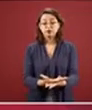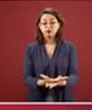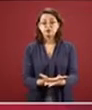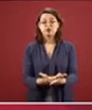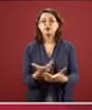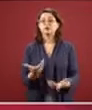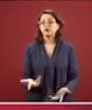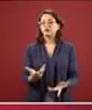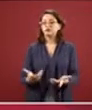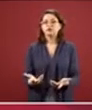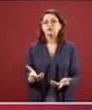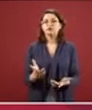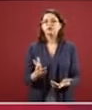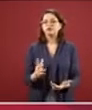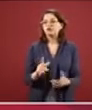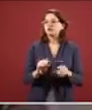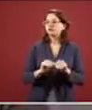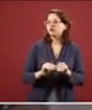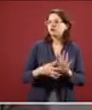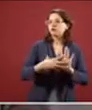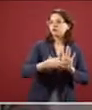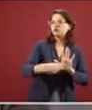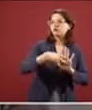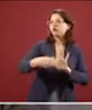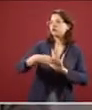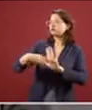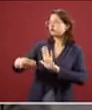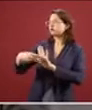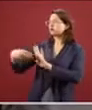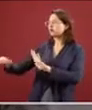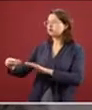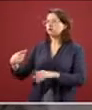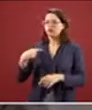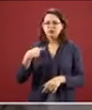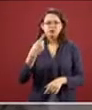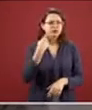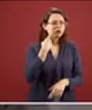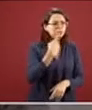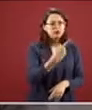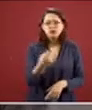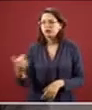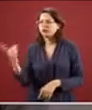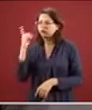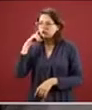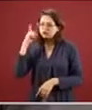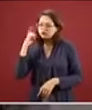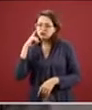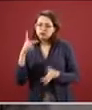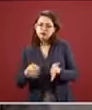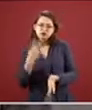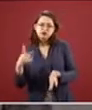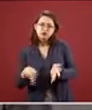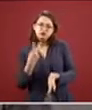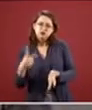se está repitiendo. Yo lo he estado constatando en 2, 3, 4